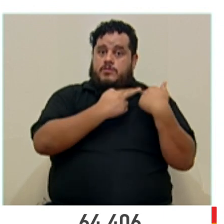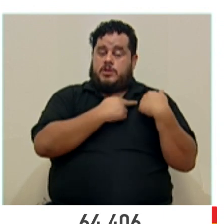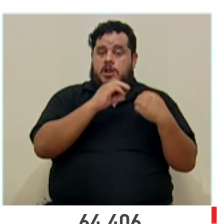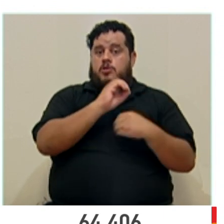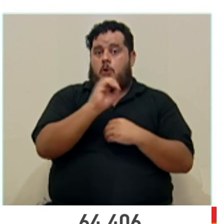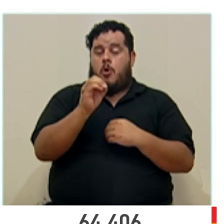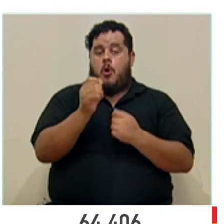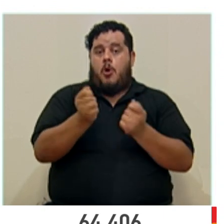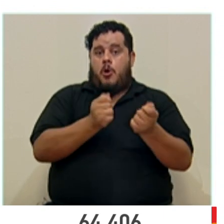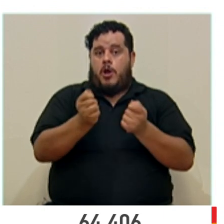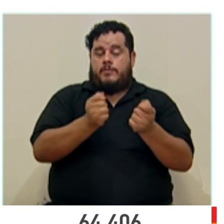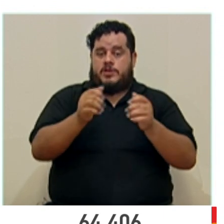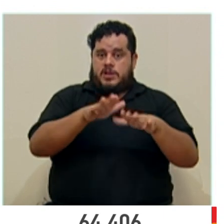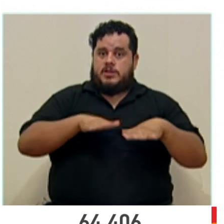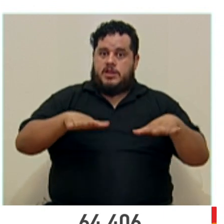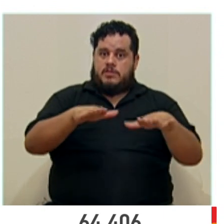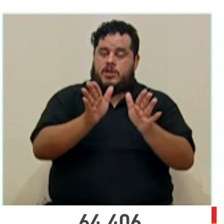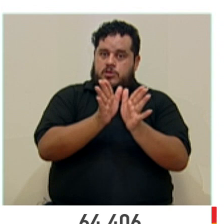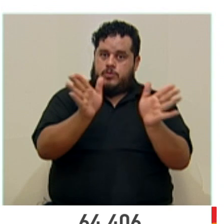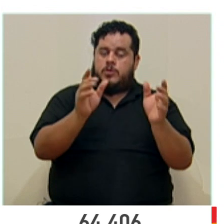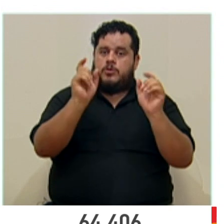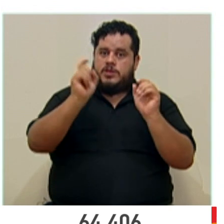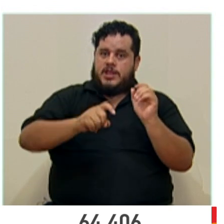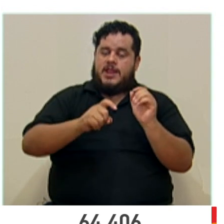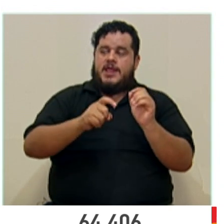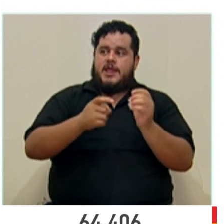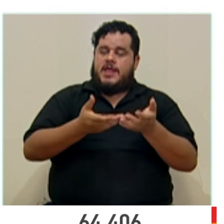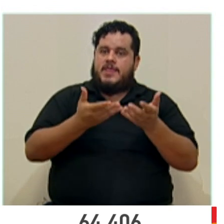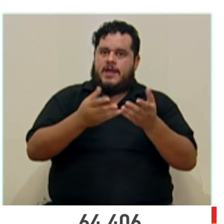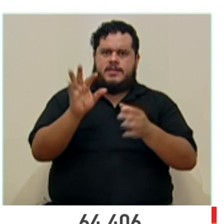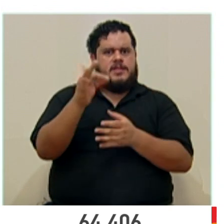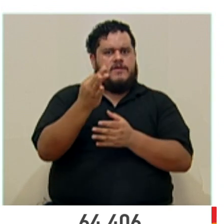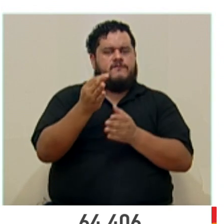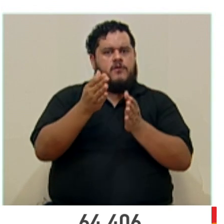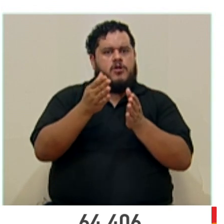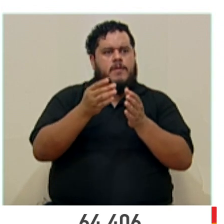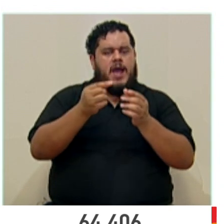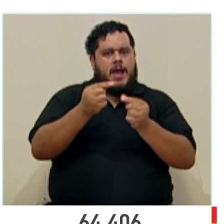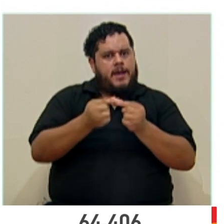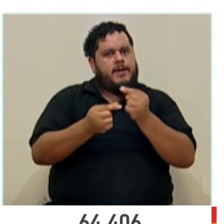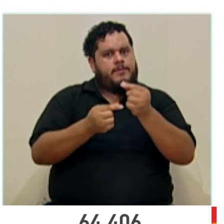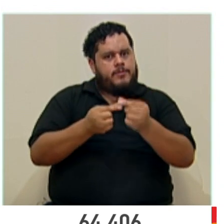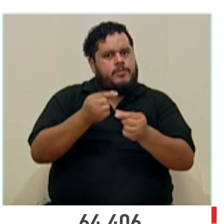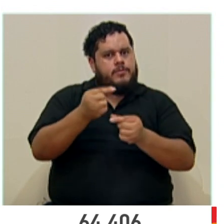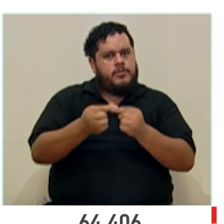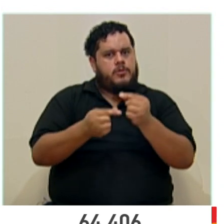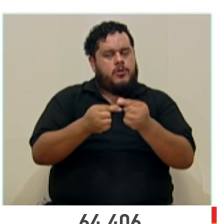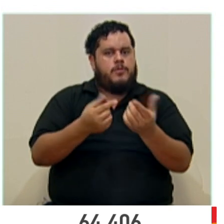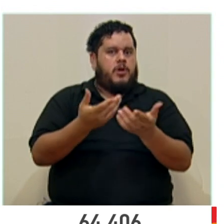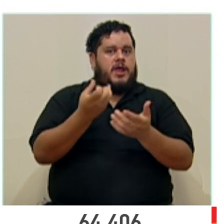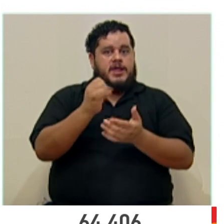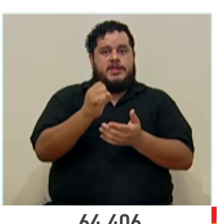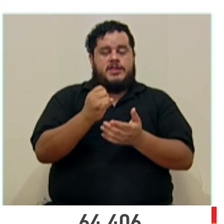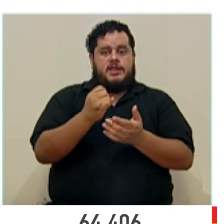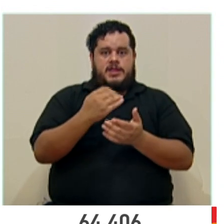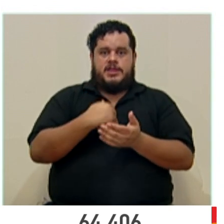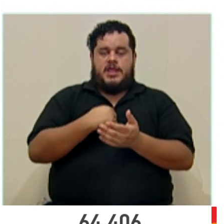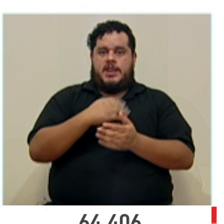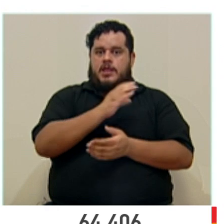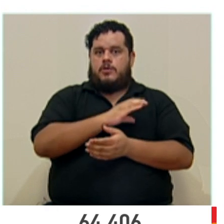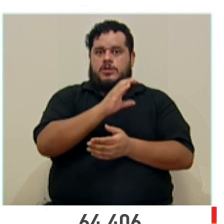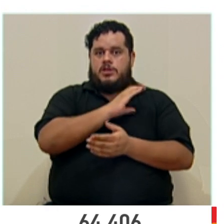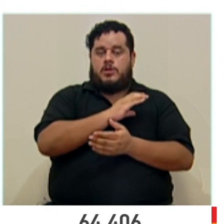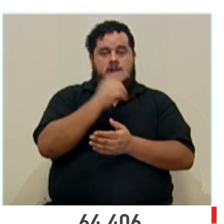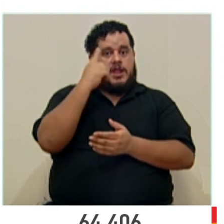o administradores de espacios públicos tiene que darse de forma gradual. Si es para tránsito, si tiene condiciones